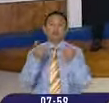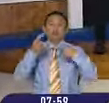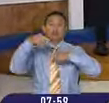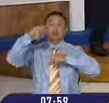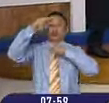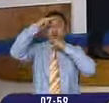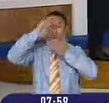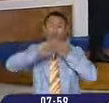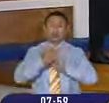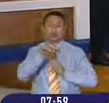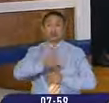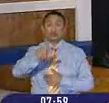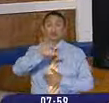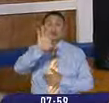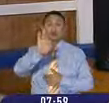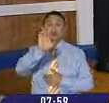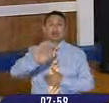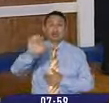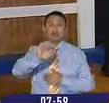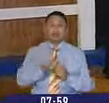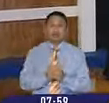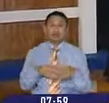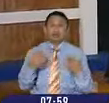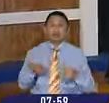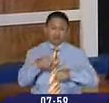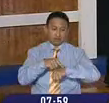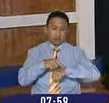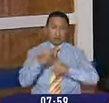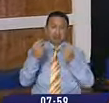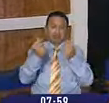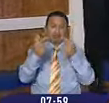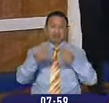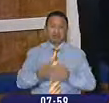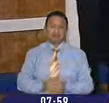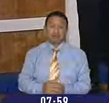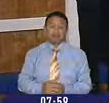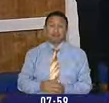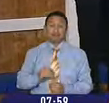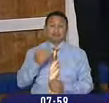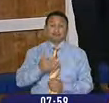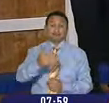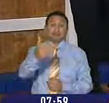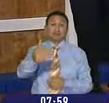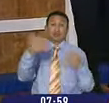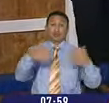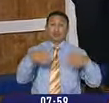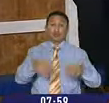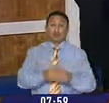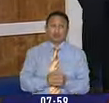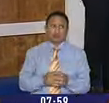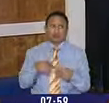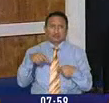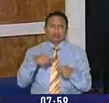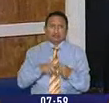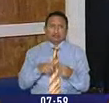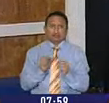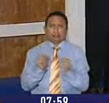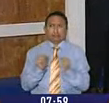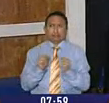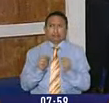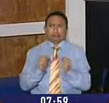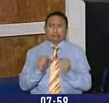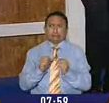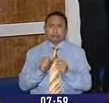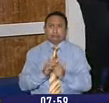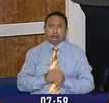nueva comunidad de día, lunes 9 de enero. Vea, Dianita, cómo vuela el tiempo. Ya no es enero. ¿Cómo avanza? Así es, y con un frío en la capital que no saben